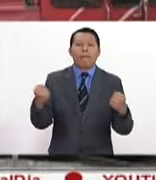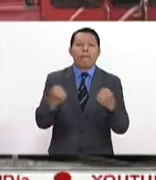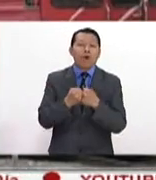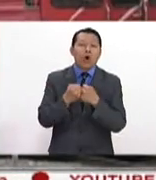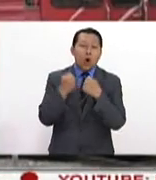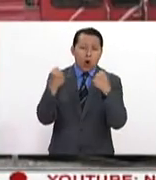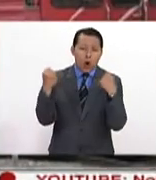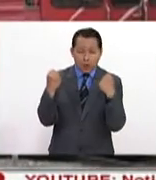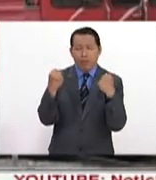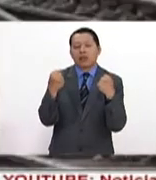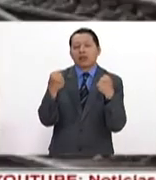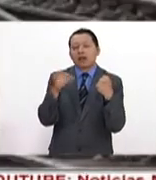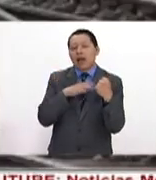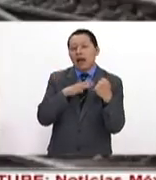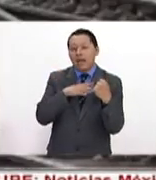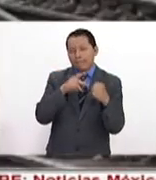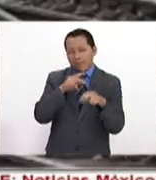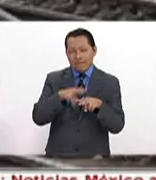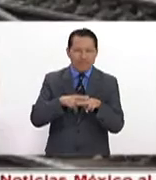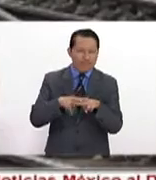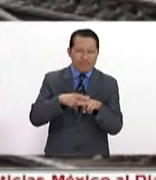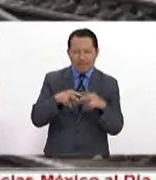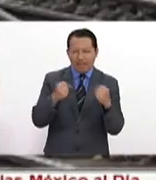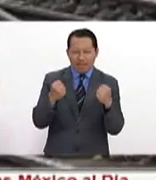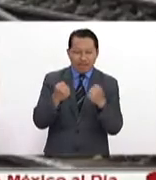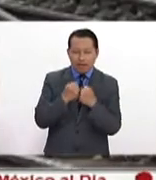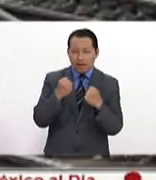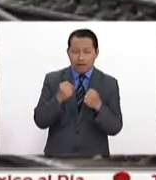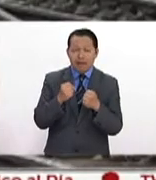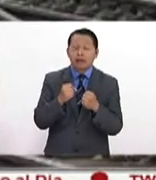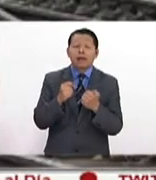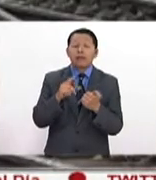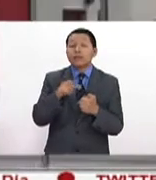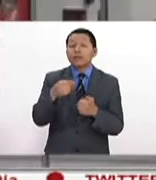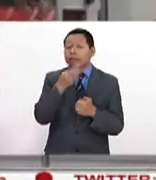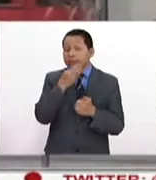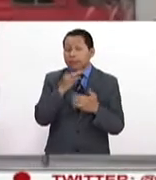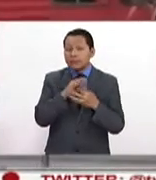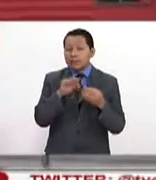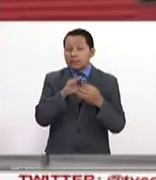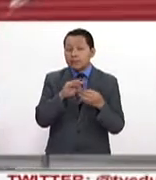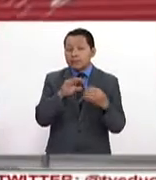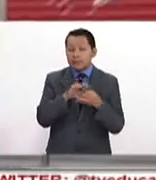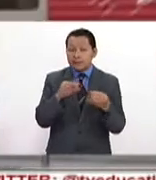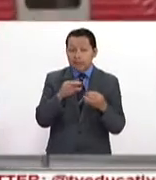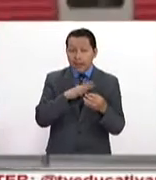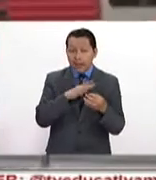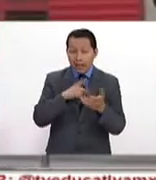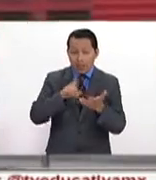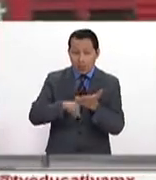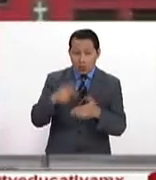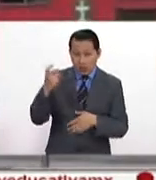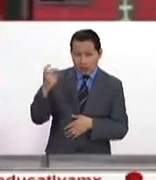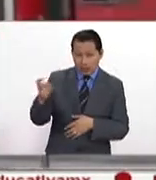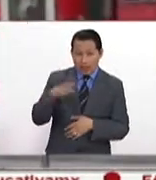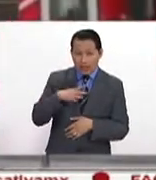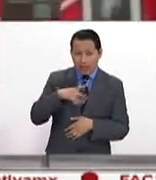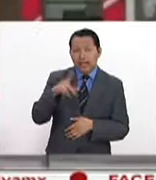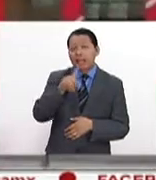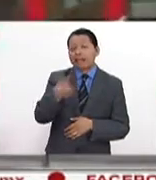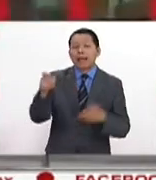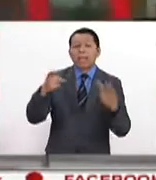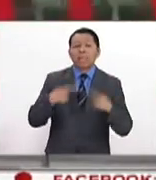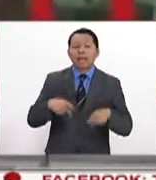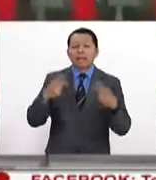durante una maniobra ferroviaria de un tren. Minutos más tarde, la policía informó que en el tren se encontraban alrededor de 100